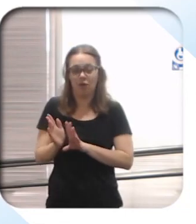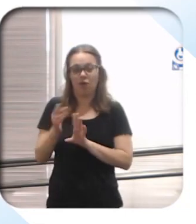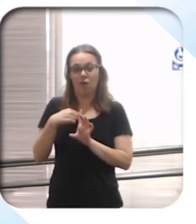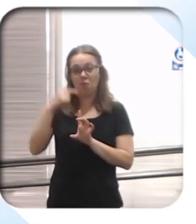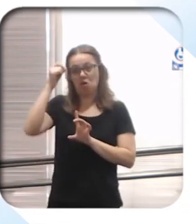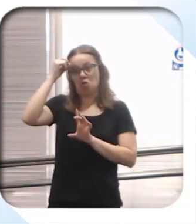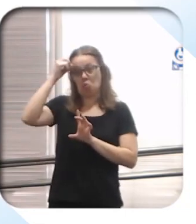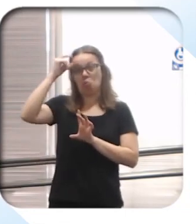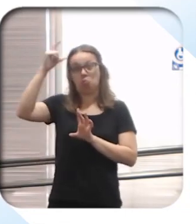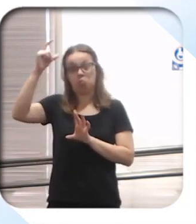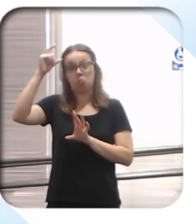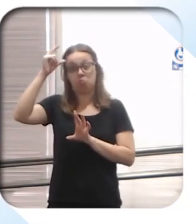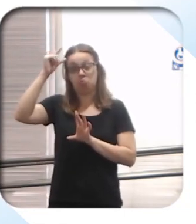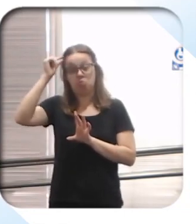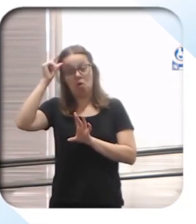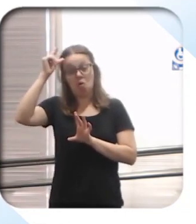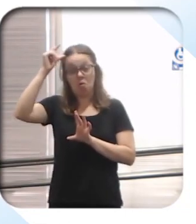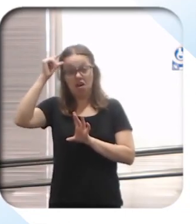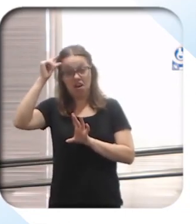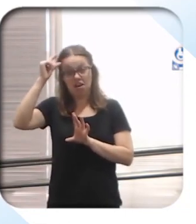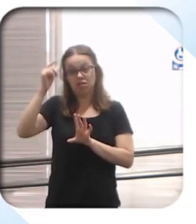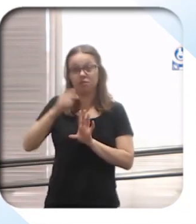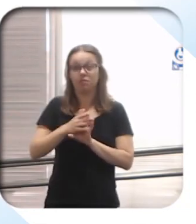capacidad intelectual muy baja,